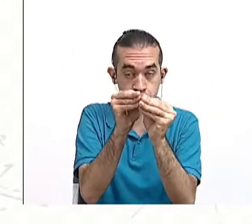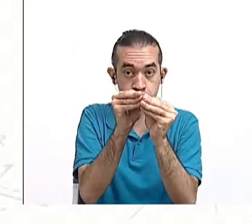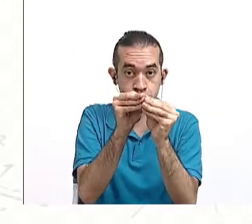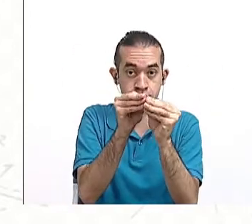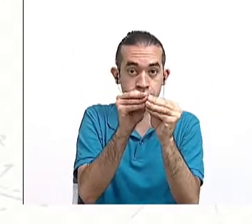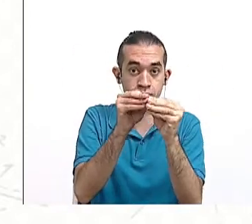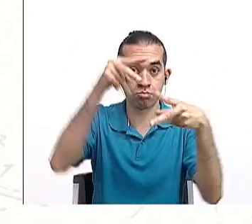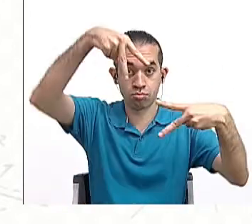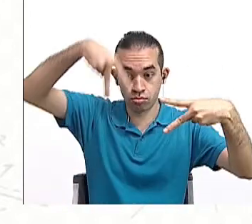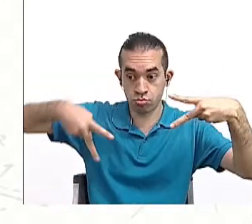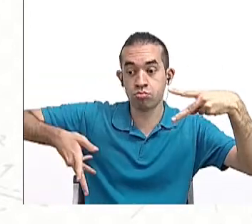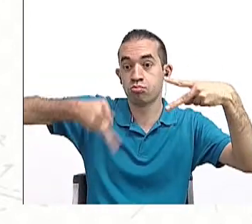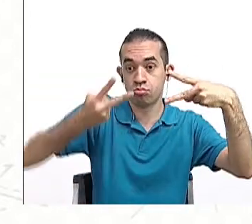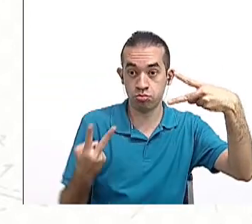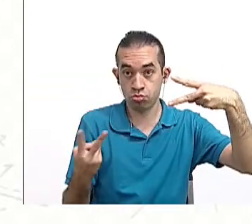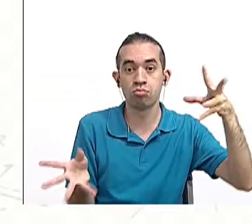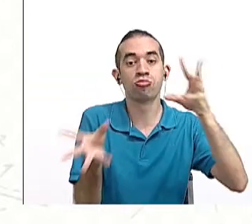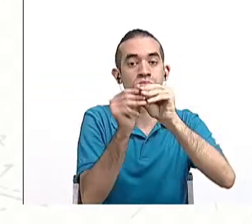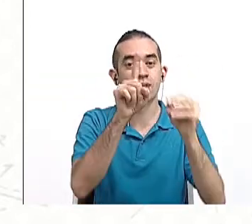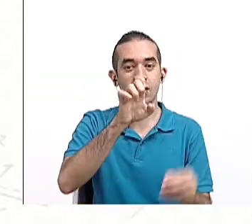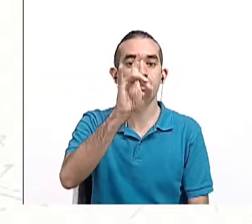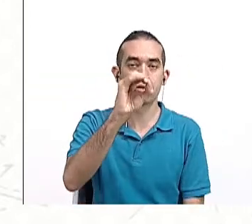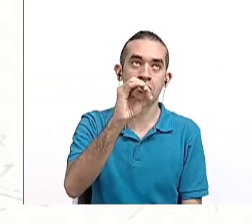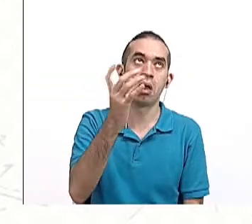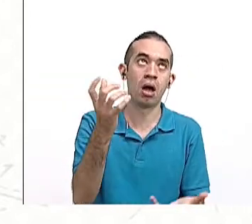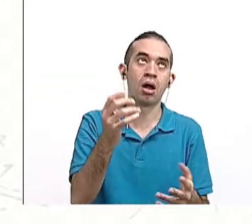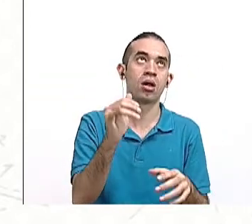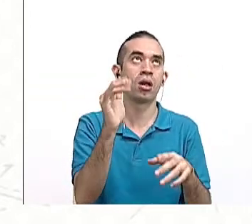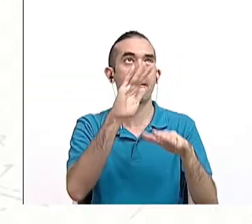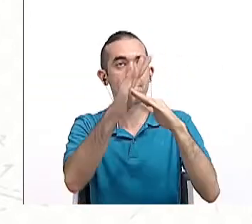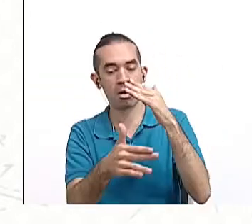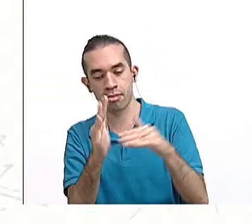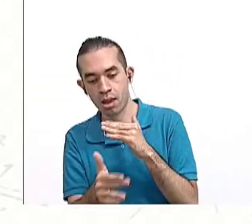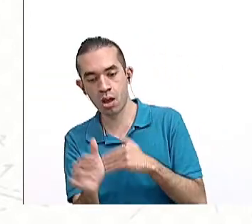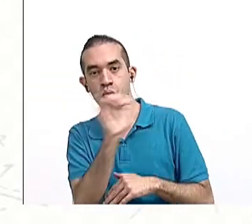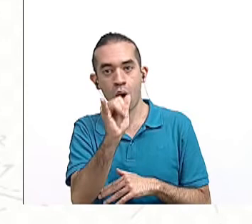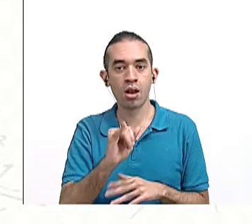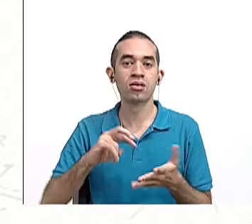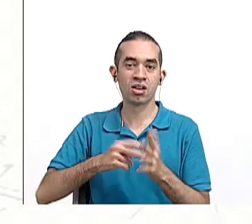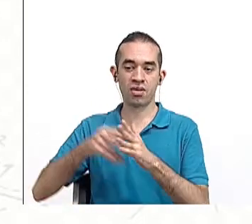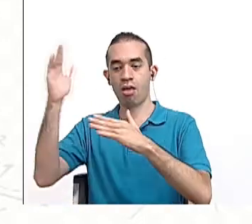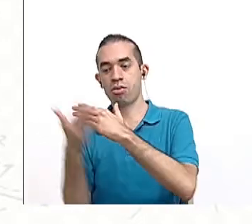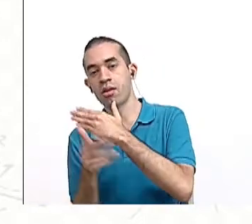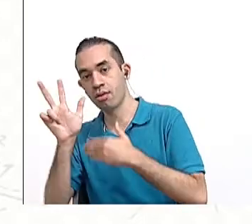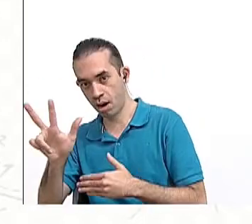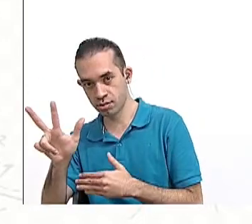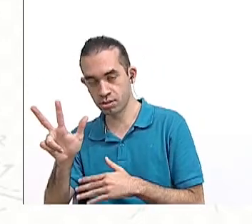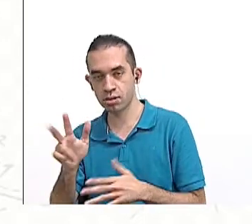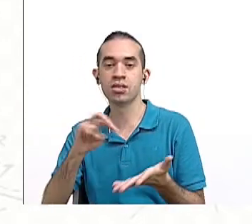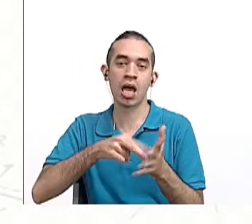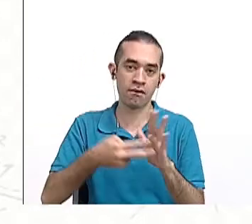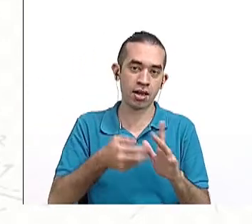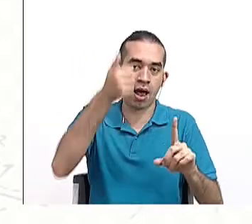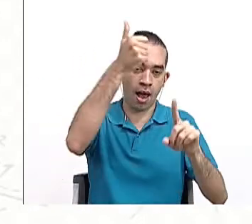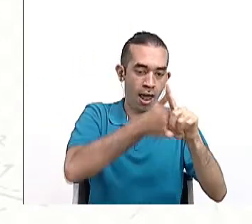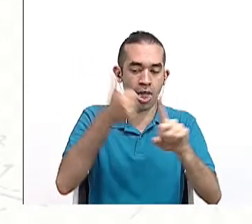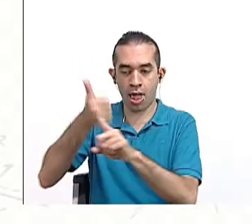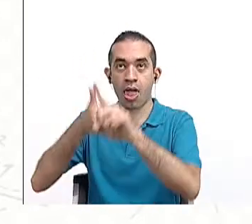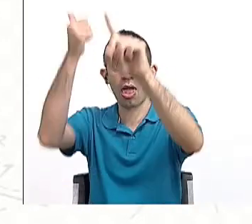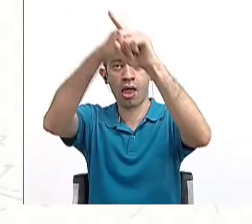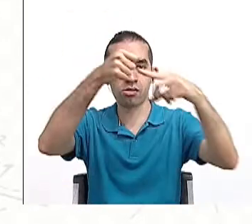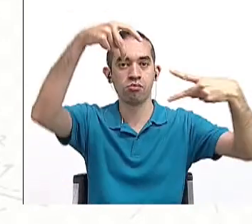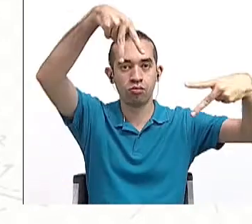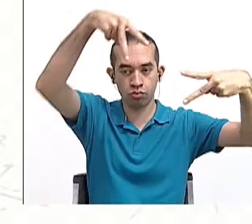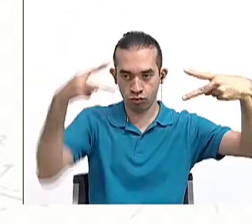180 entonces ese 180 y lo voy a vivir entre 3 y lo que es cada ángulo de este